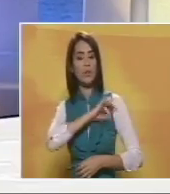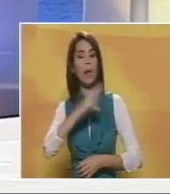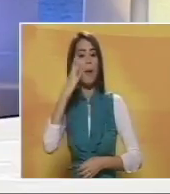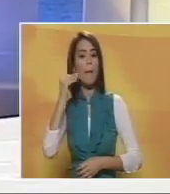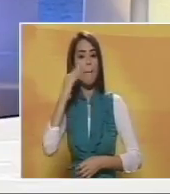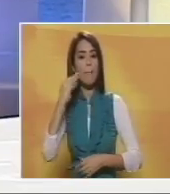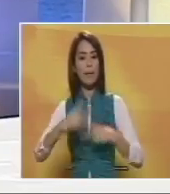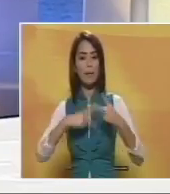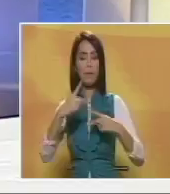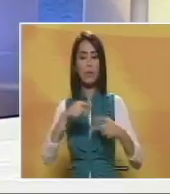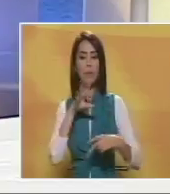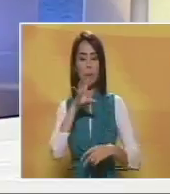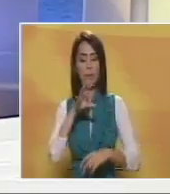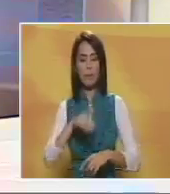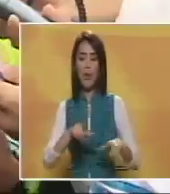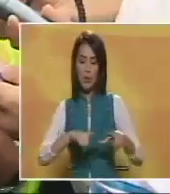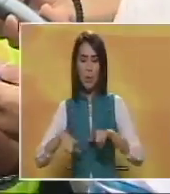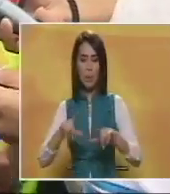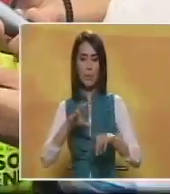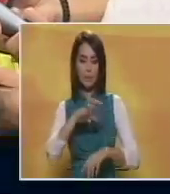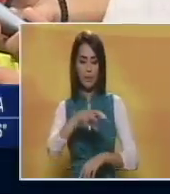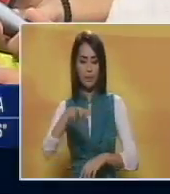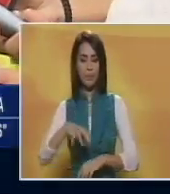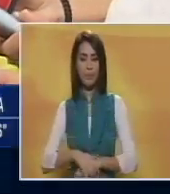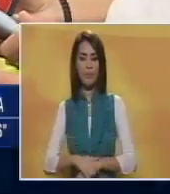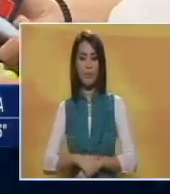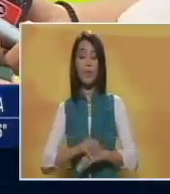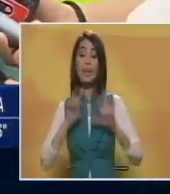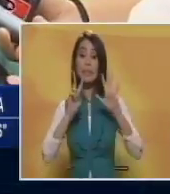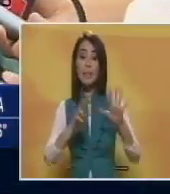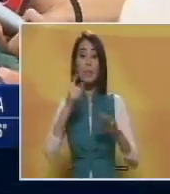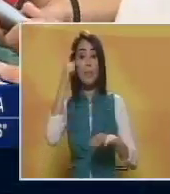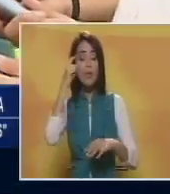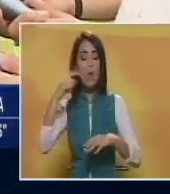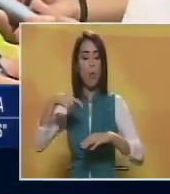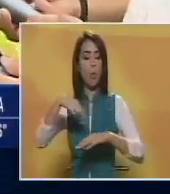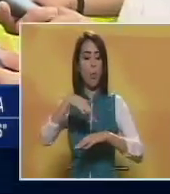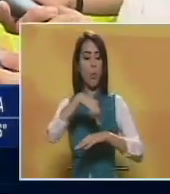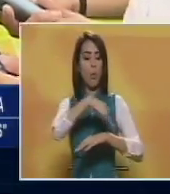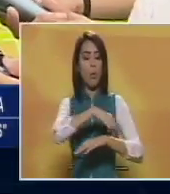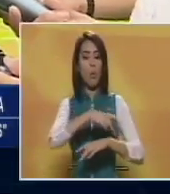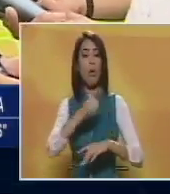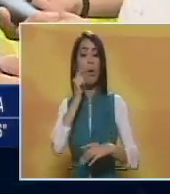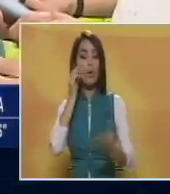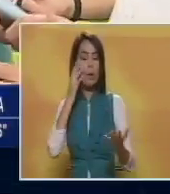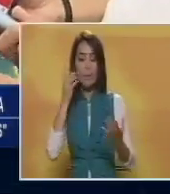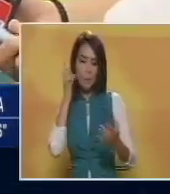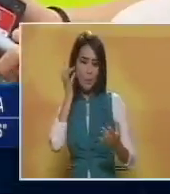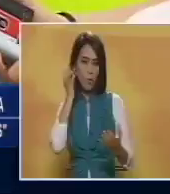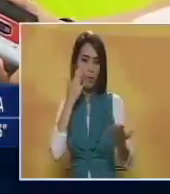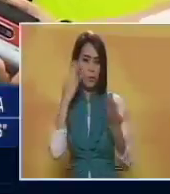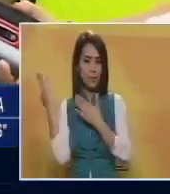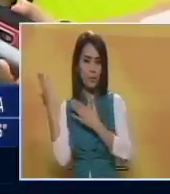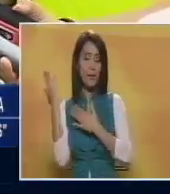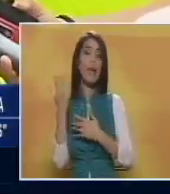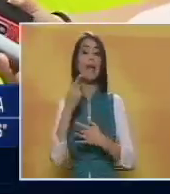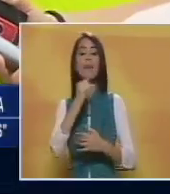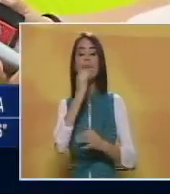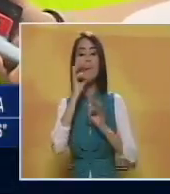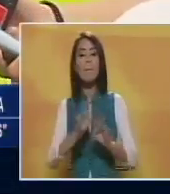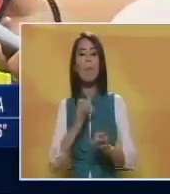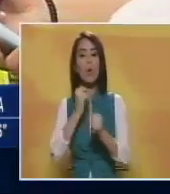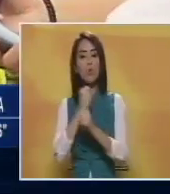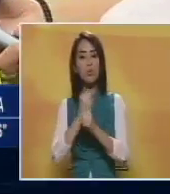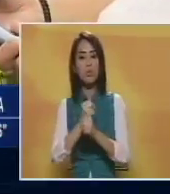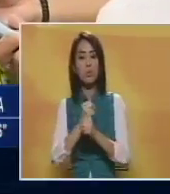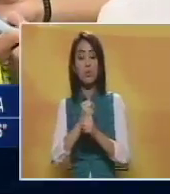experiencias productivas en la región. Tras su 7º día de recorrido nacional, la coordinadora del movimiento, Delcy Rodríguez, expresó que se encuentra trabajando